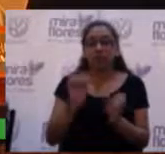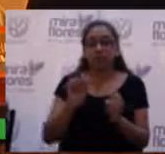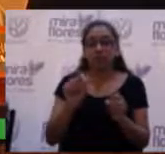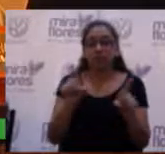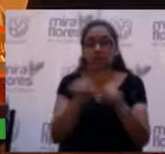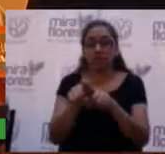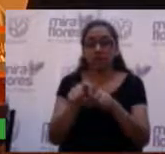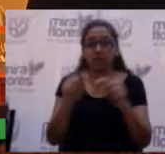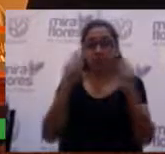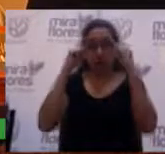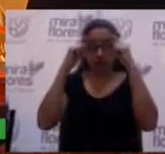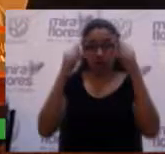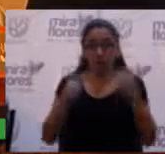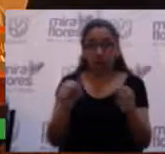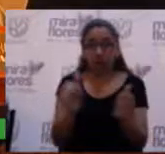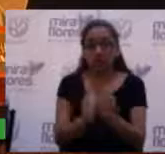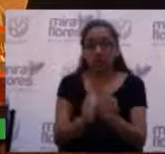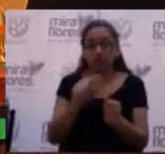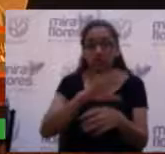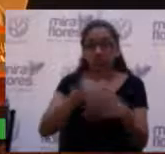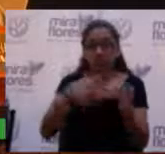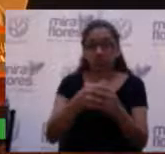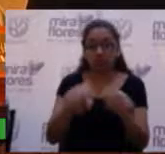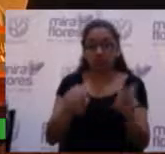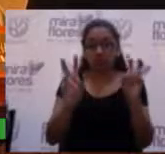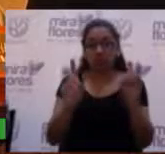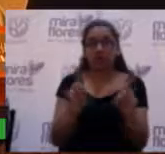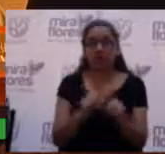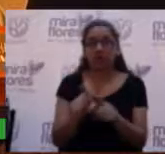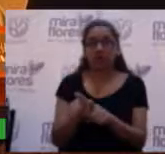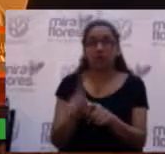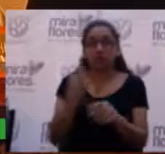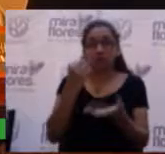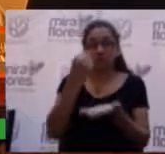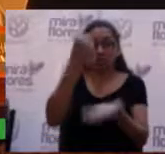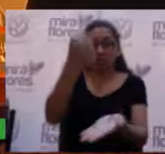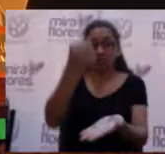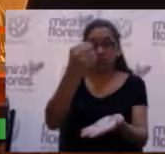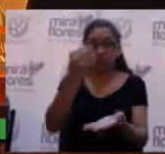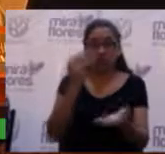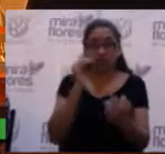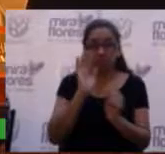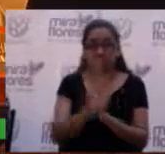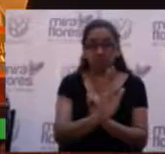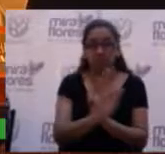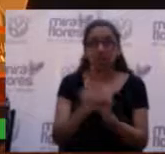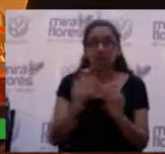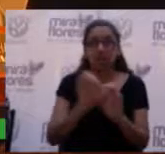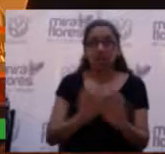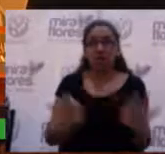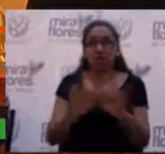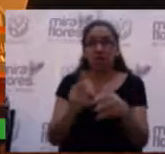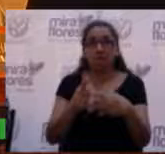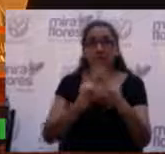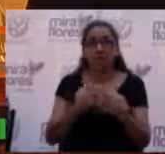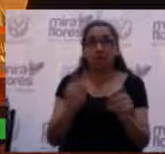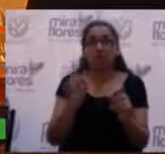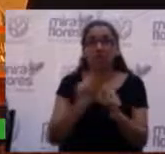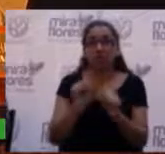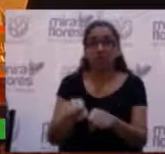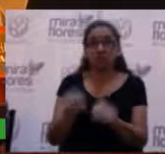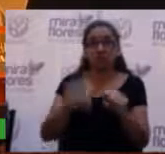la misma acorde con las consideraciones expuestas, entendiéndose que es una donación desinteresada y sin ninguna contraprestación, de